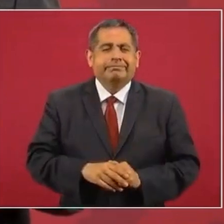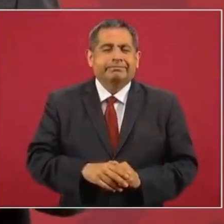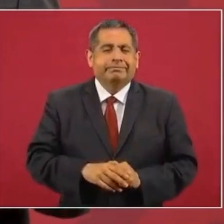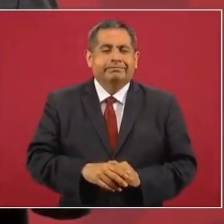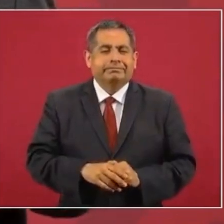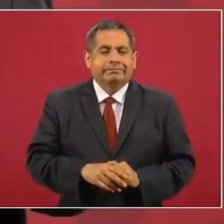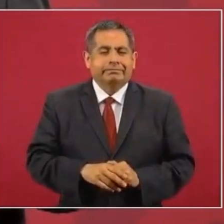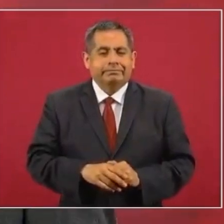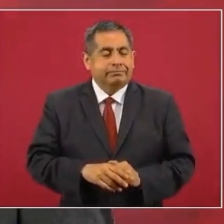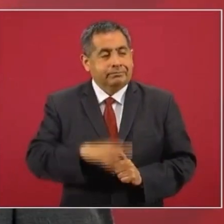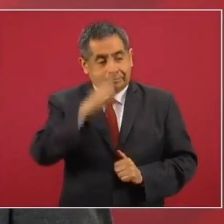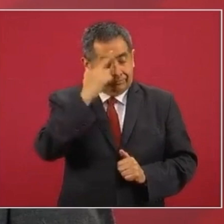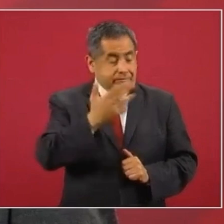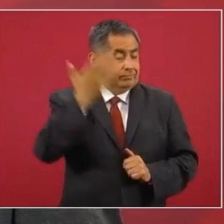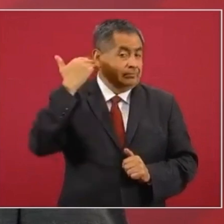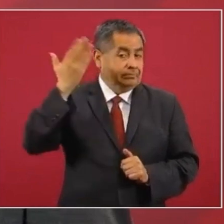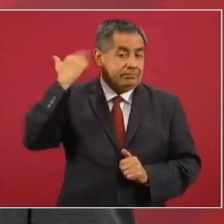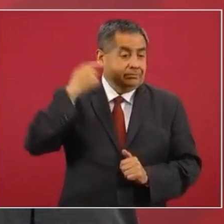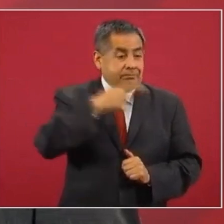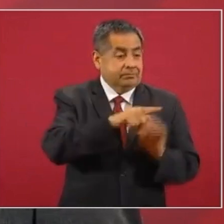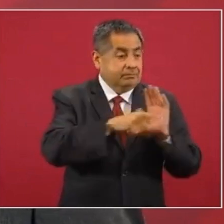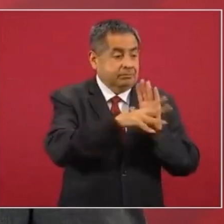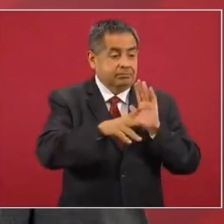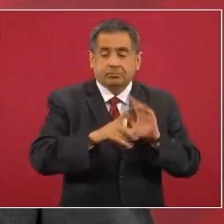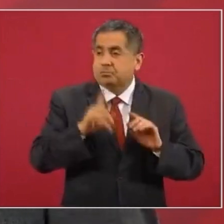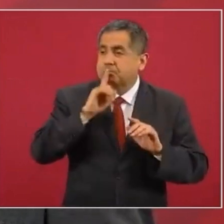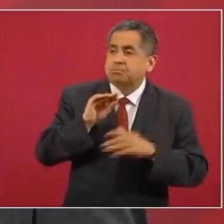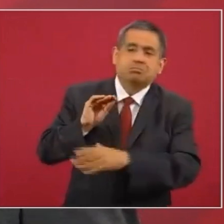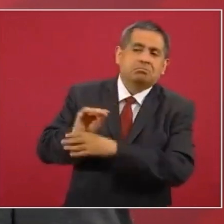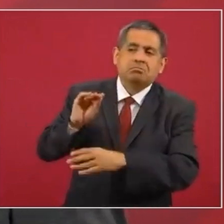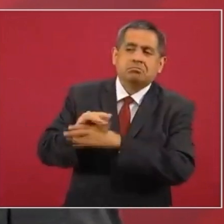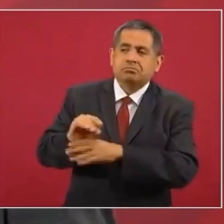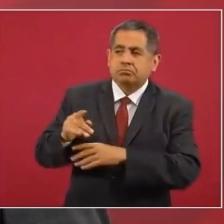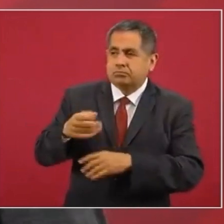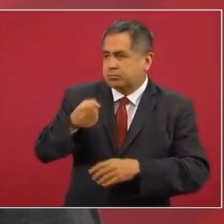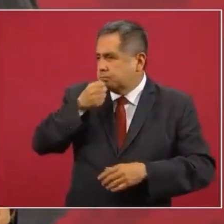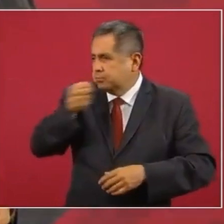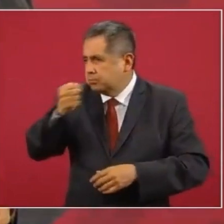¿Cómo nos censuraban? ¿No? No existíamos.